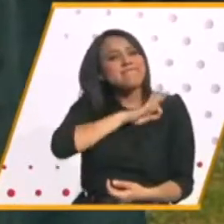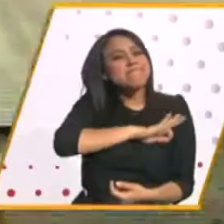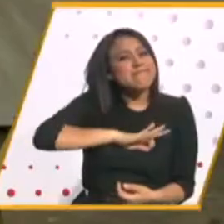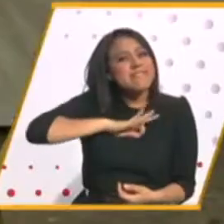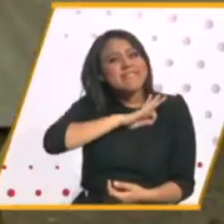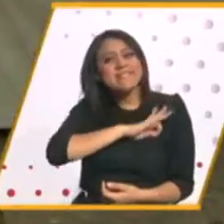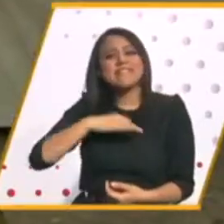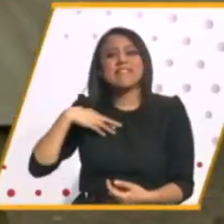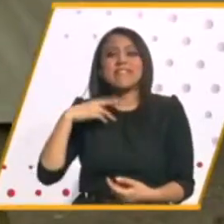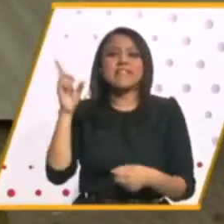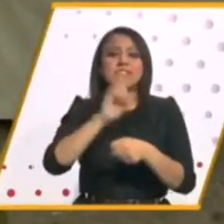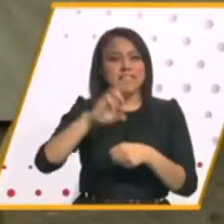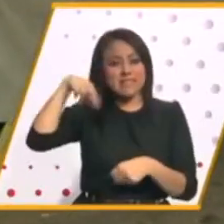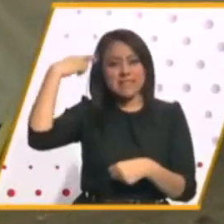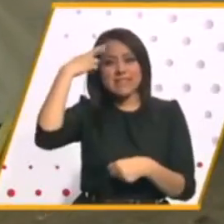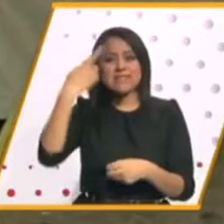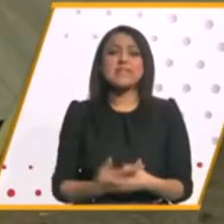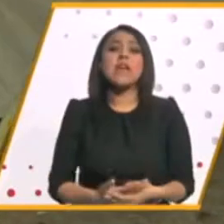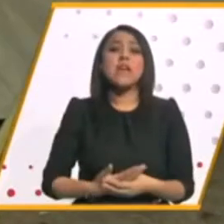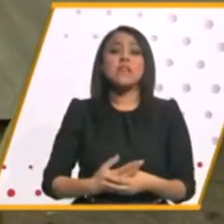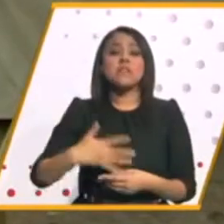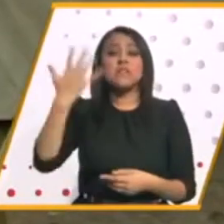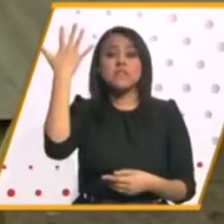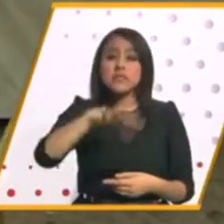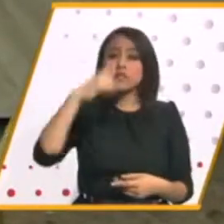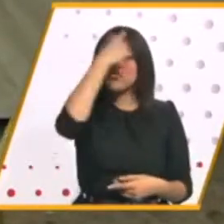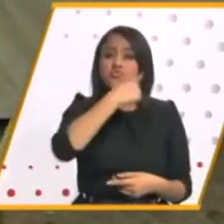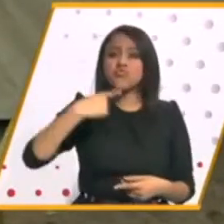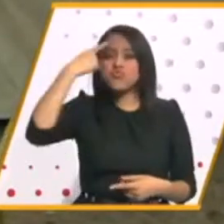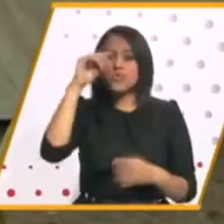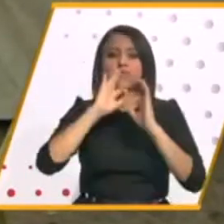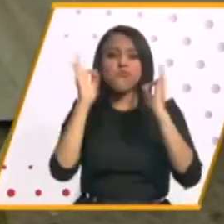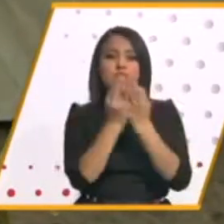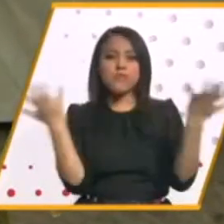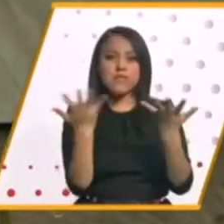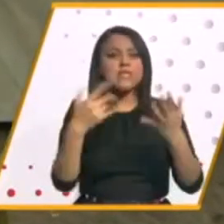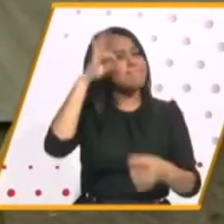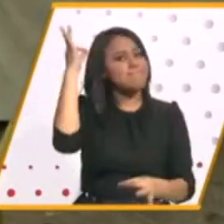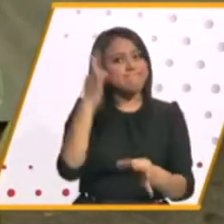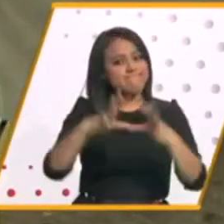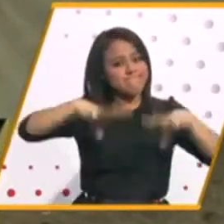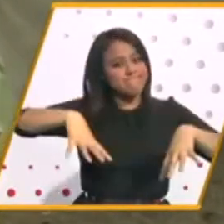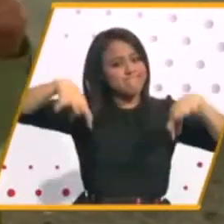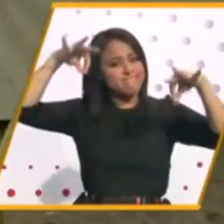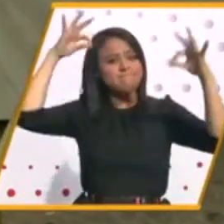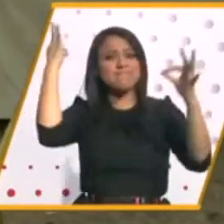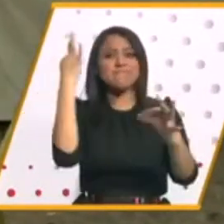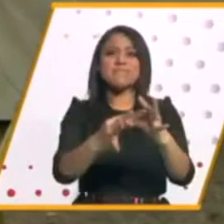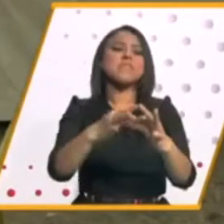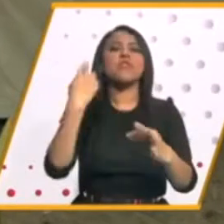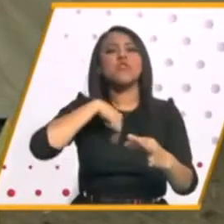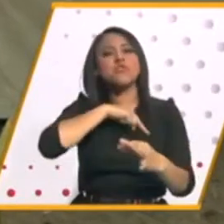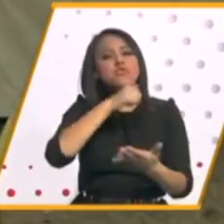Reyes Magos. Luego de 10 horas de montaje, la carpa de Juguetón finalmente quedó lista. Ahora solamente falta que con su apoyo la llenemos